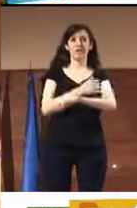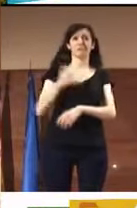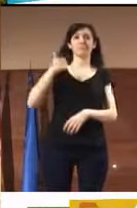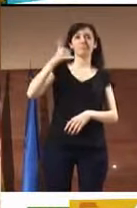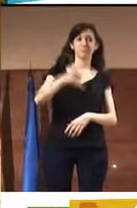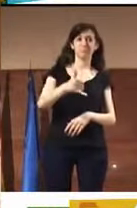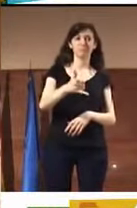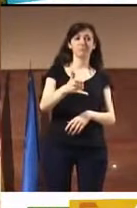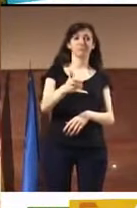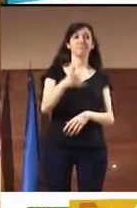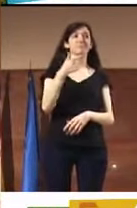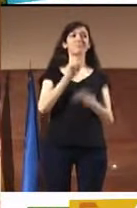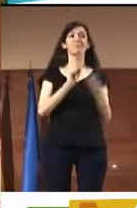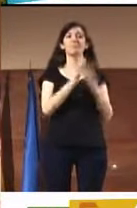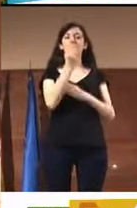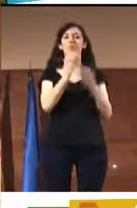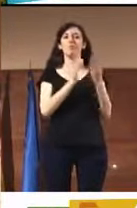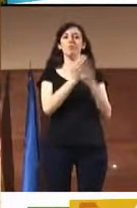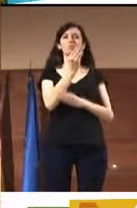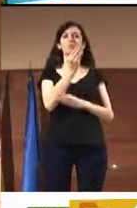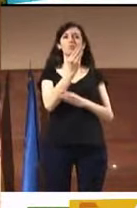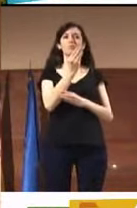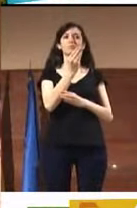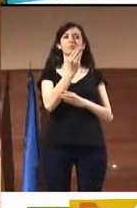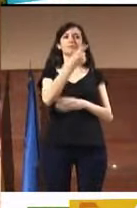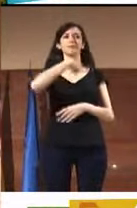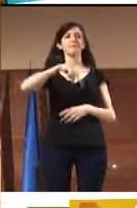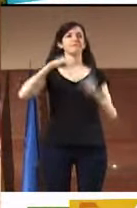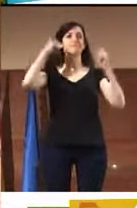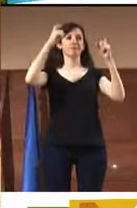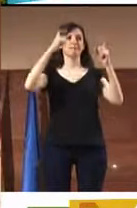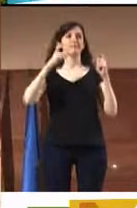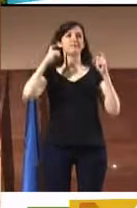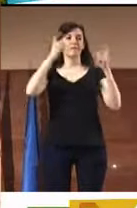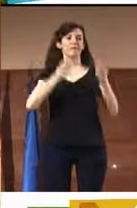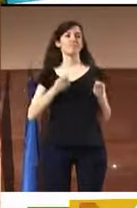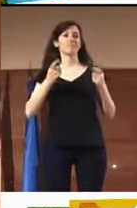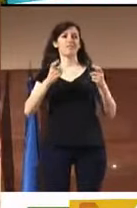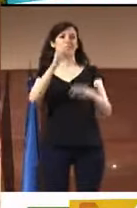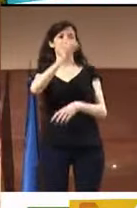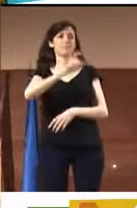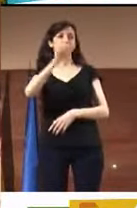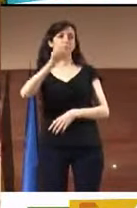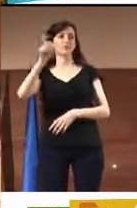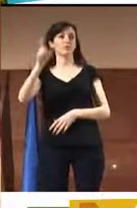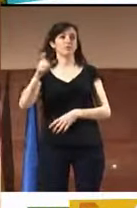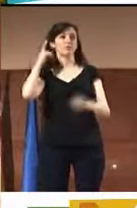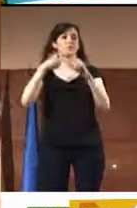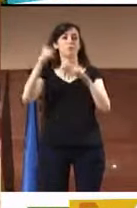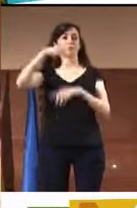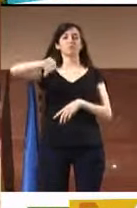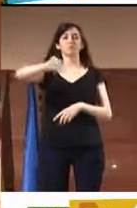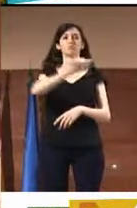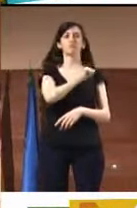son este tipo de productos son los que nosotros intentamos acercar hacia las personas para que les permitan una mayor